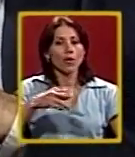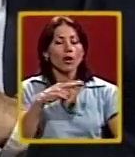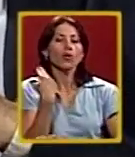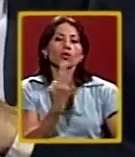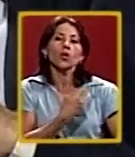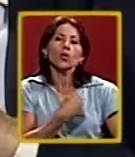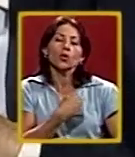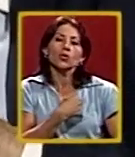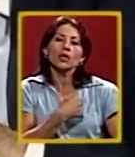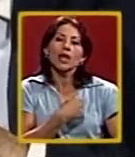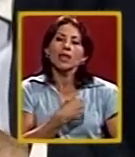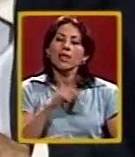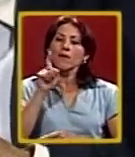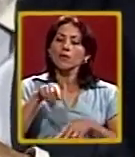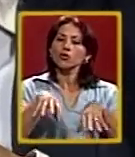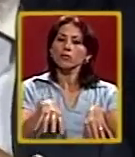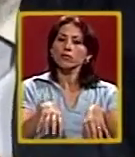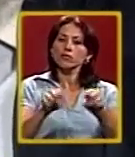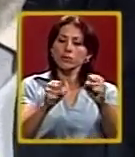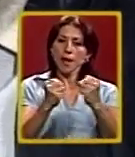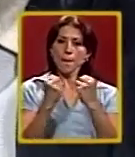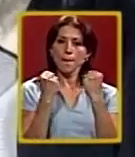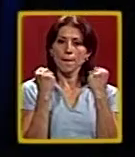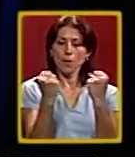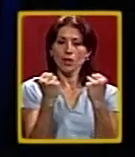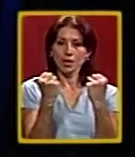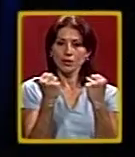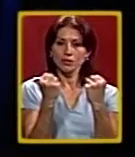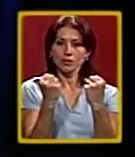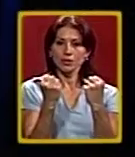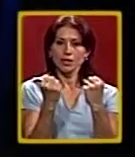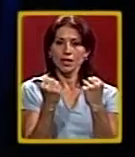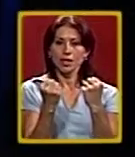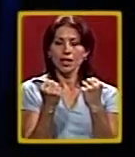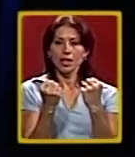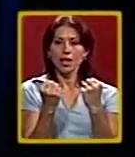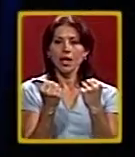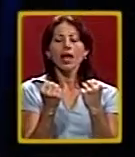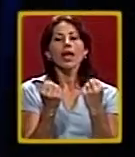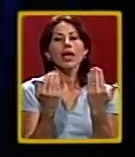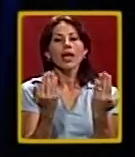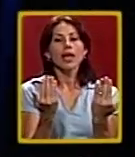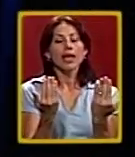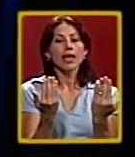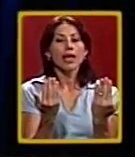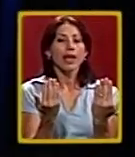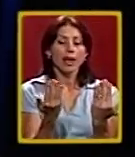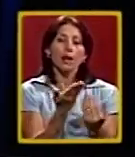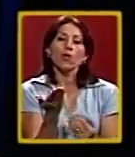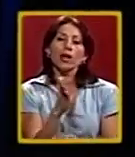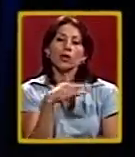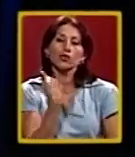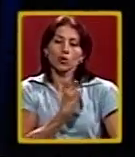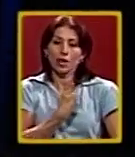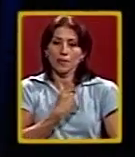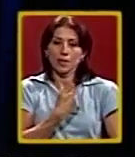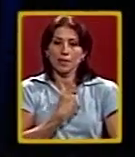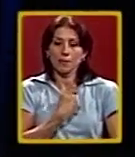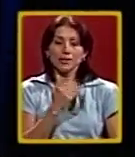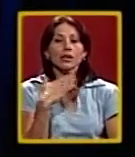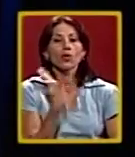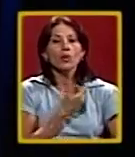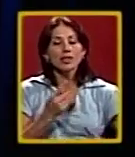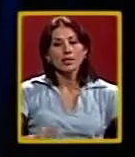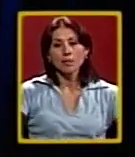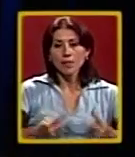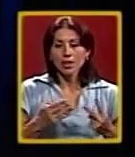esa palabra de empoderarse, nosotros, empoderarnos en lo que es nosotras mismas, nuestras vidas,